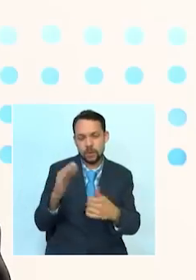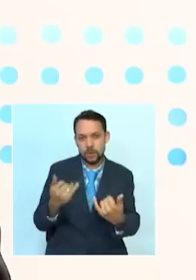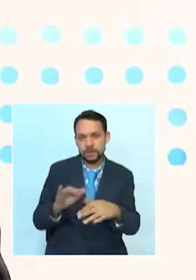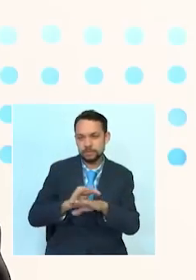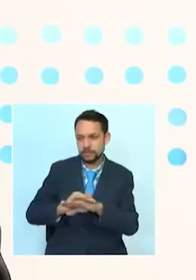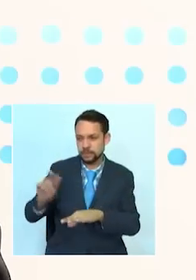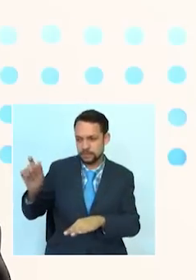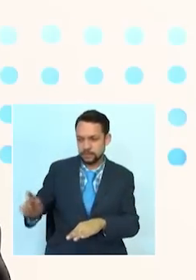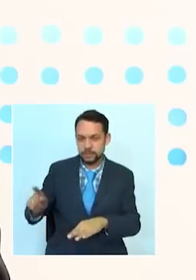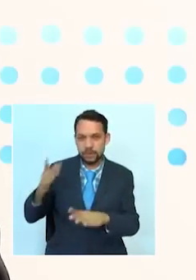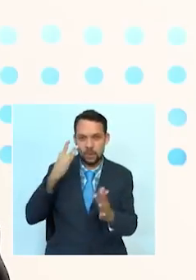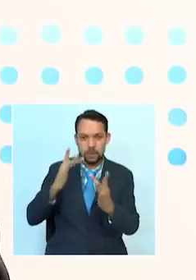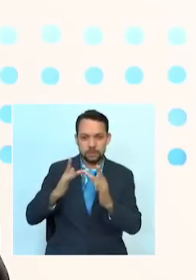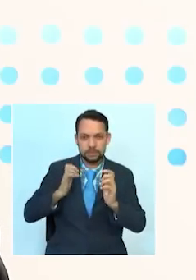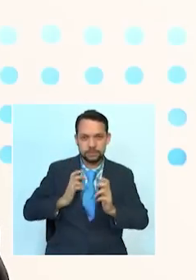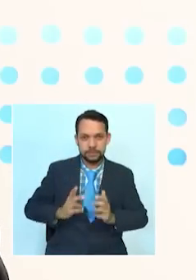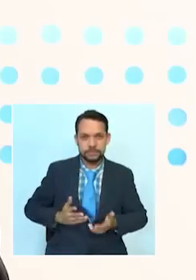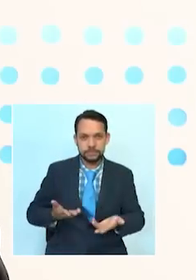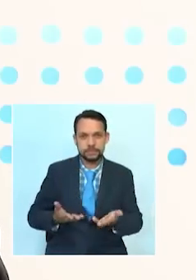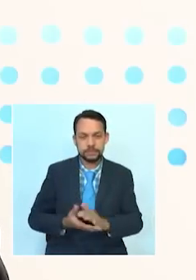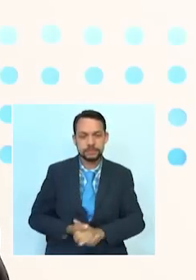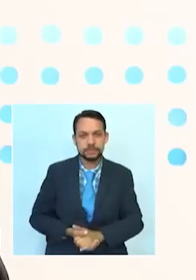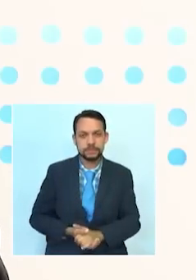aquí en conexión vital ya